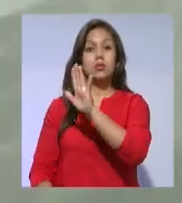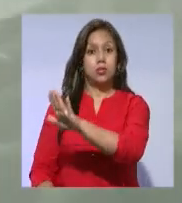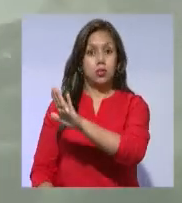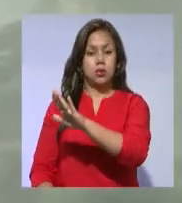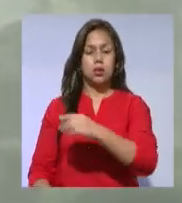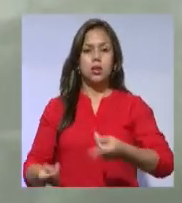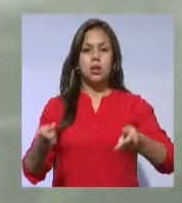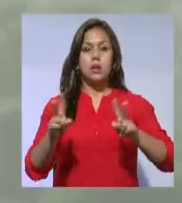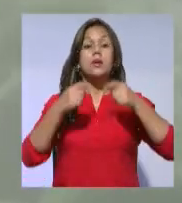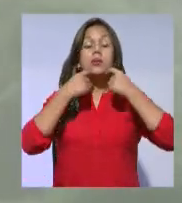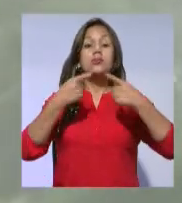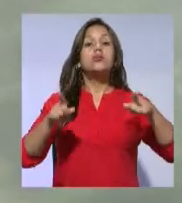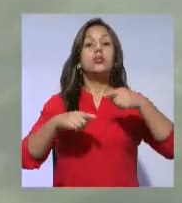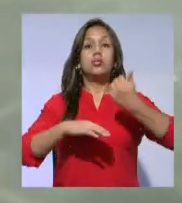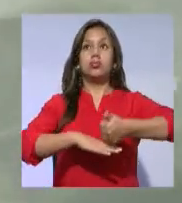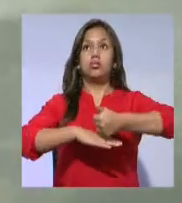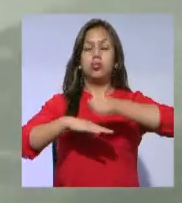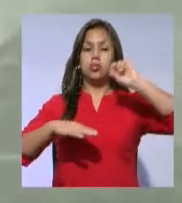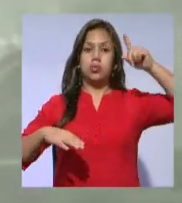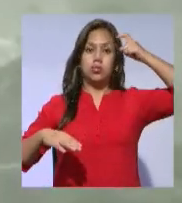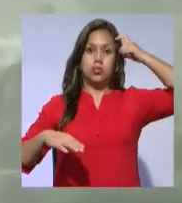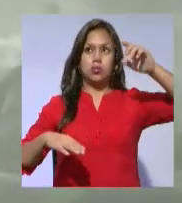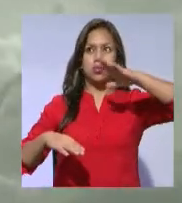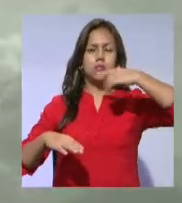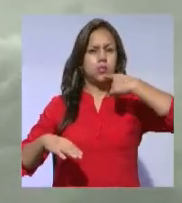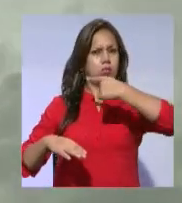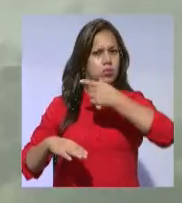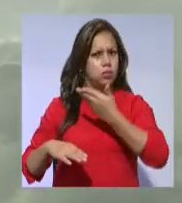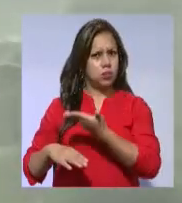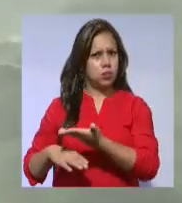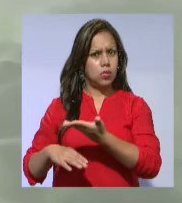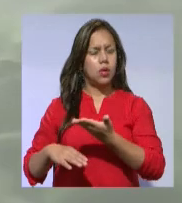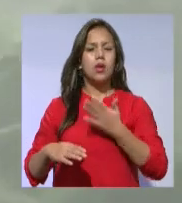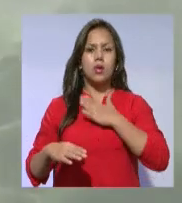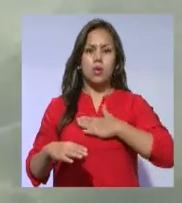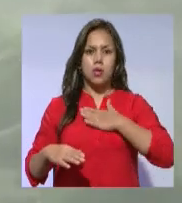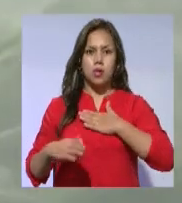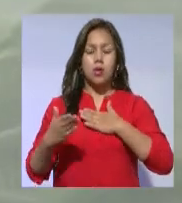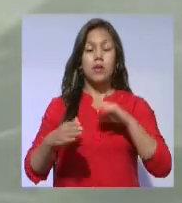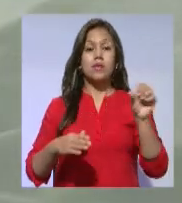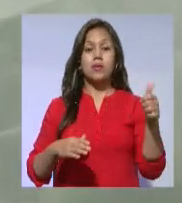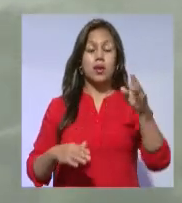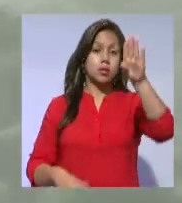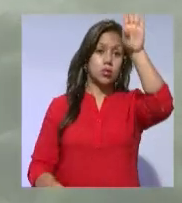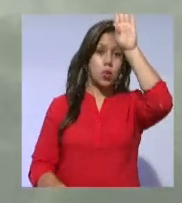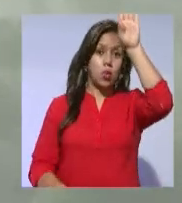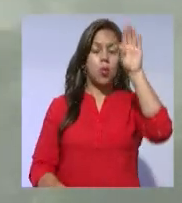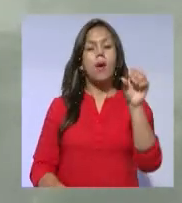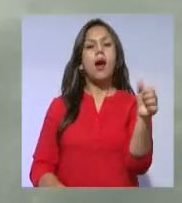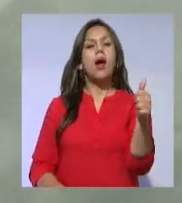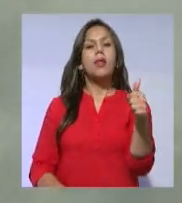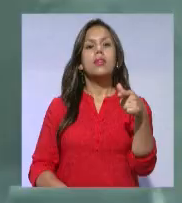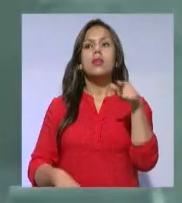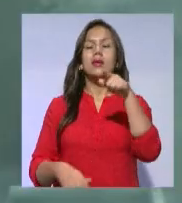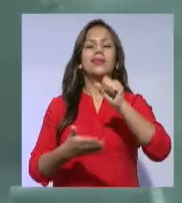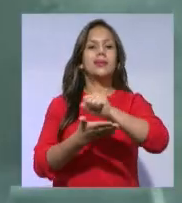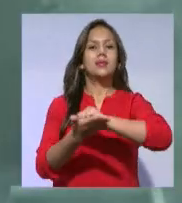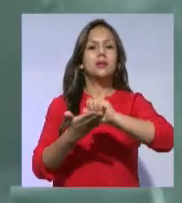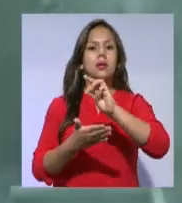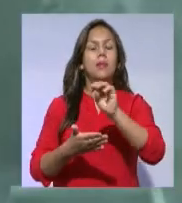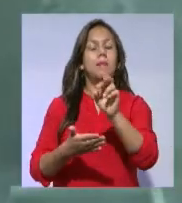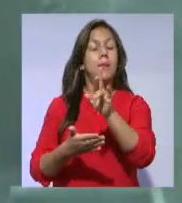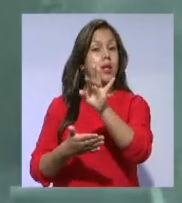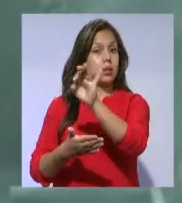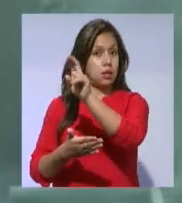las declaraciones de los gobiernos implicados el balance provisional es de 40 muertos 10 en cuba 10 en la parte francesa de san martín y en san